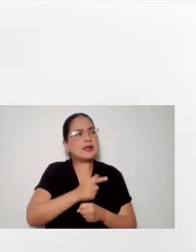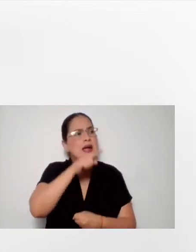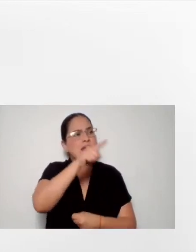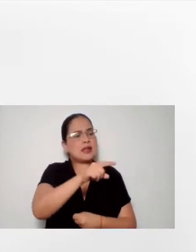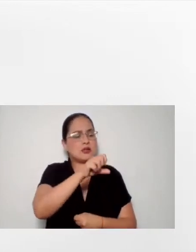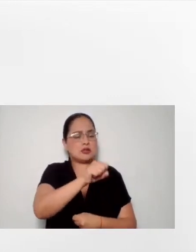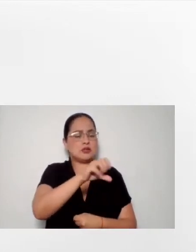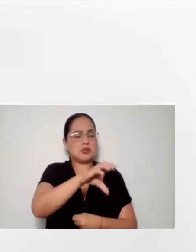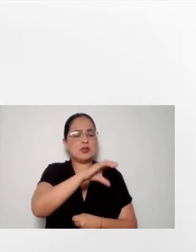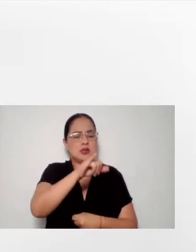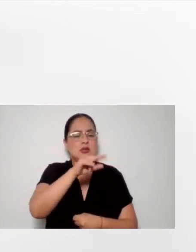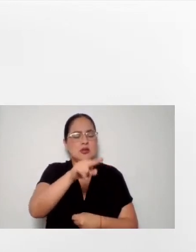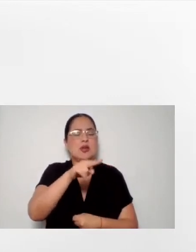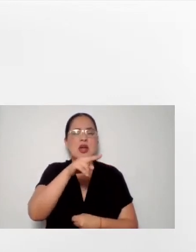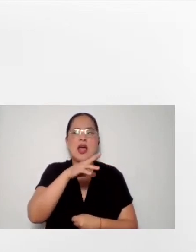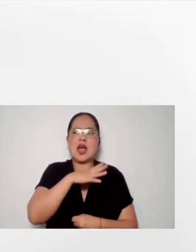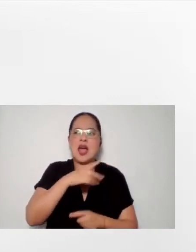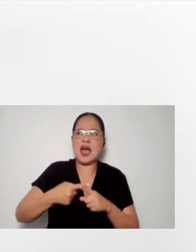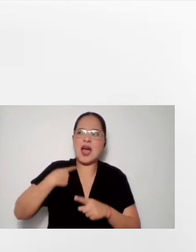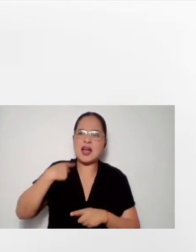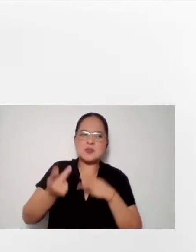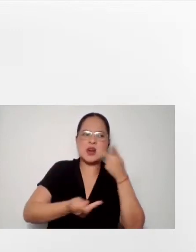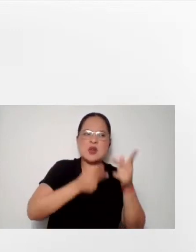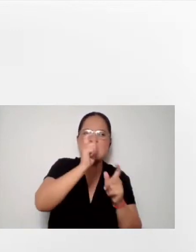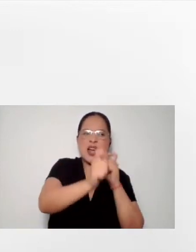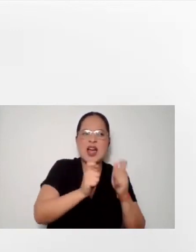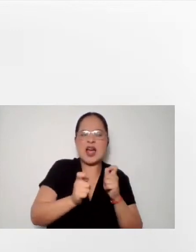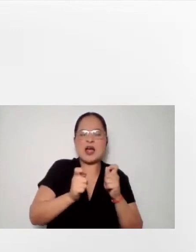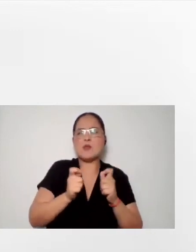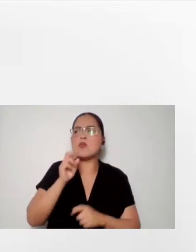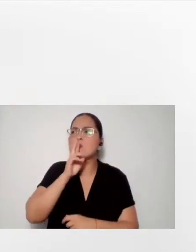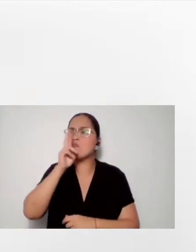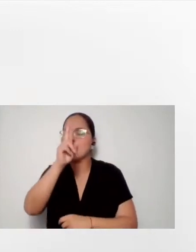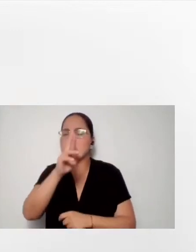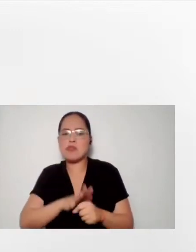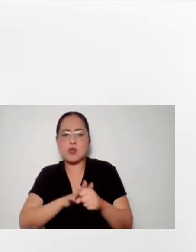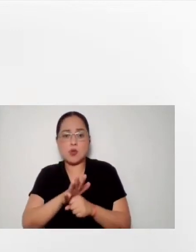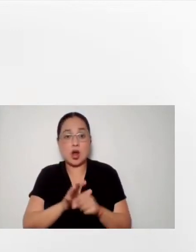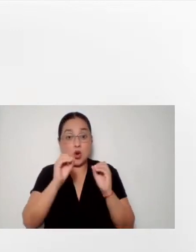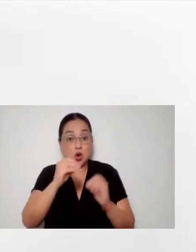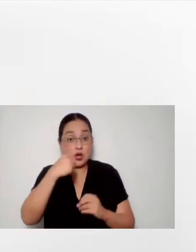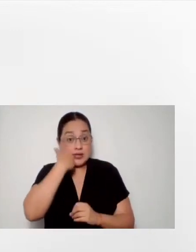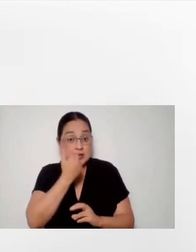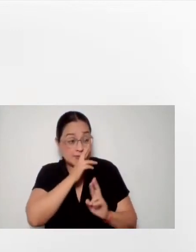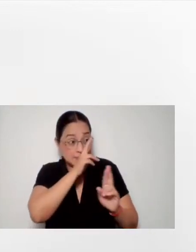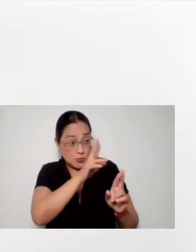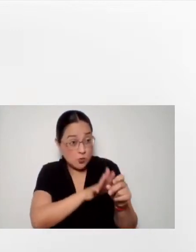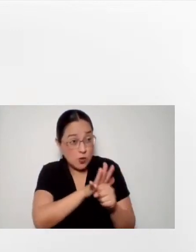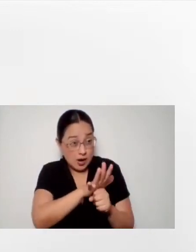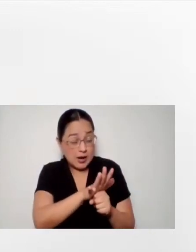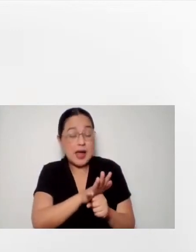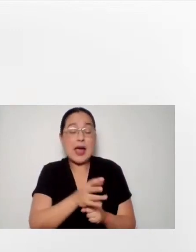está respondiendo en la sentencia o las que se pretenden responder.